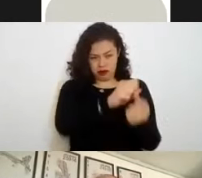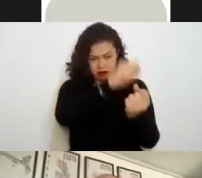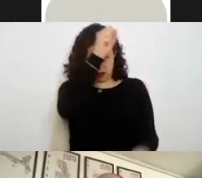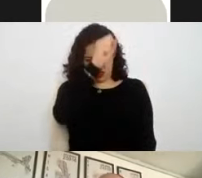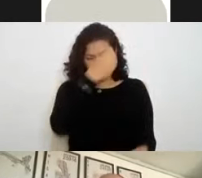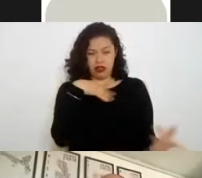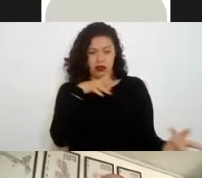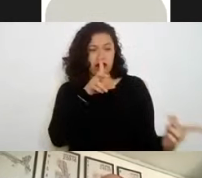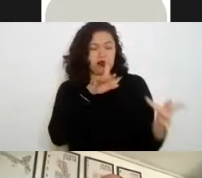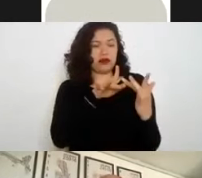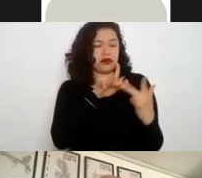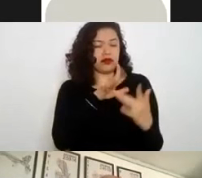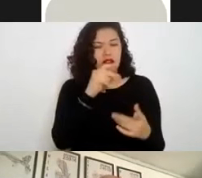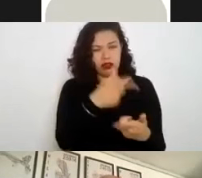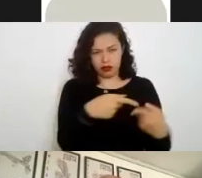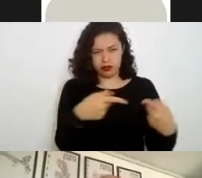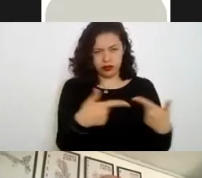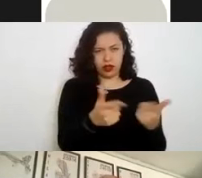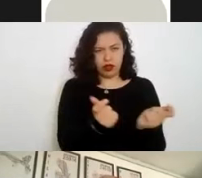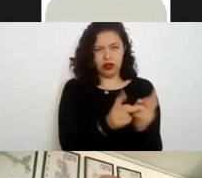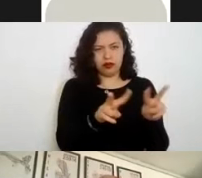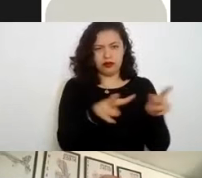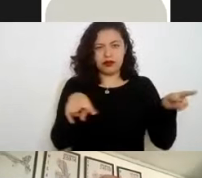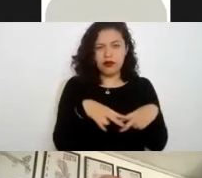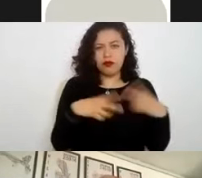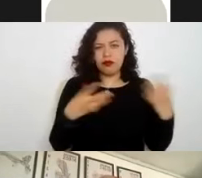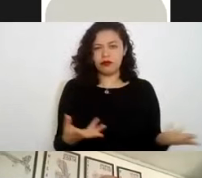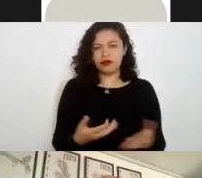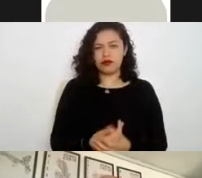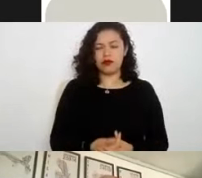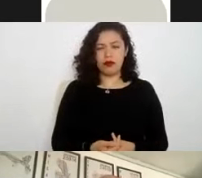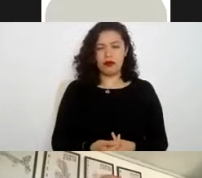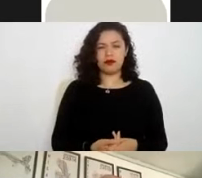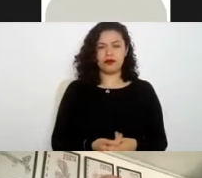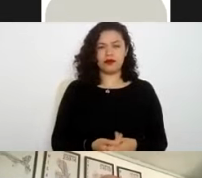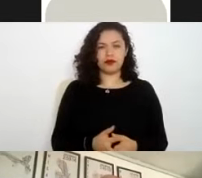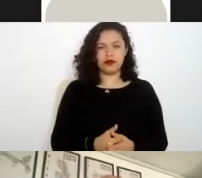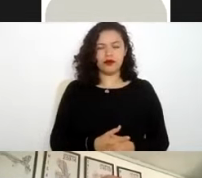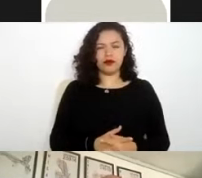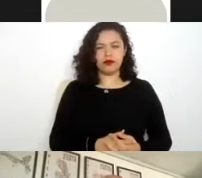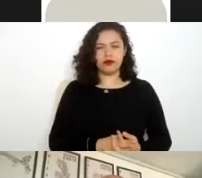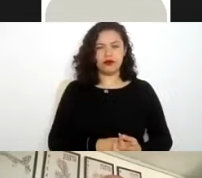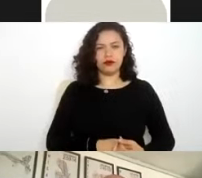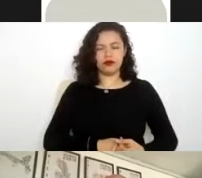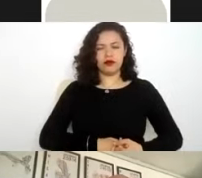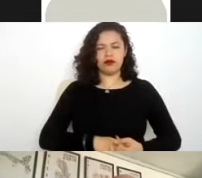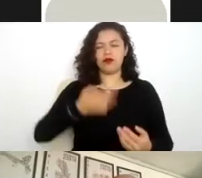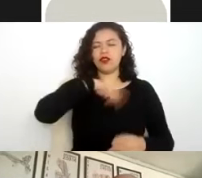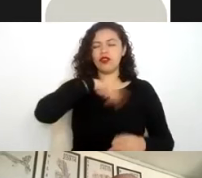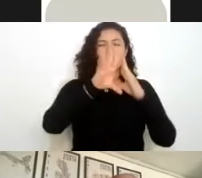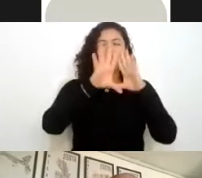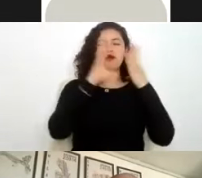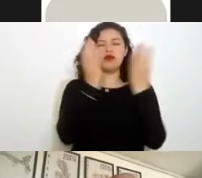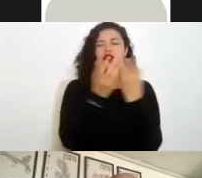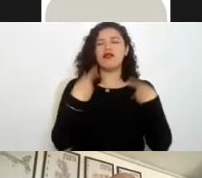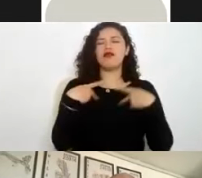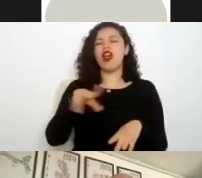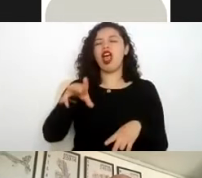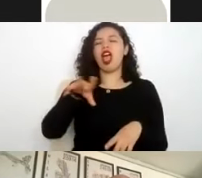cercanía con tantos grupos vulnerables, pues vivimos en un mundo en donde no vemos por los demás. Entonces desarrollamos